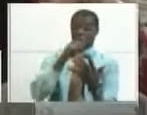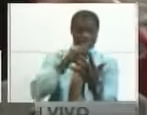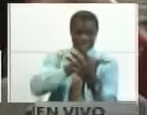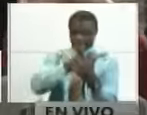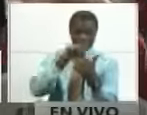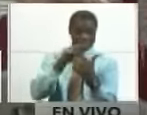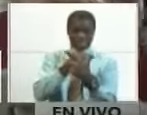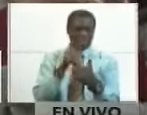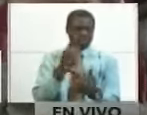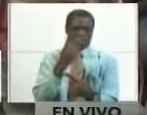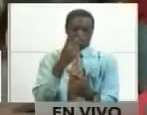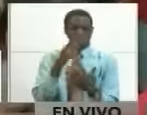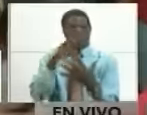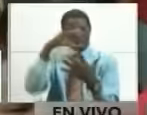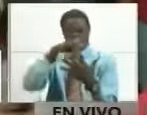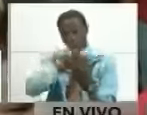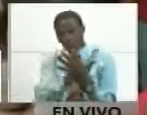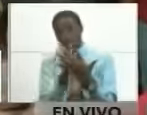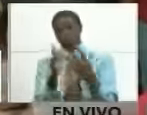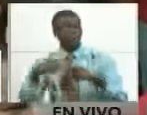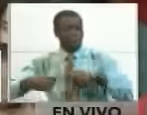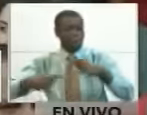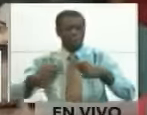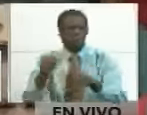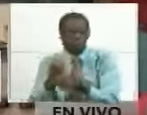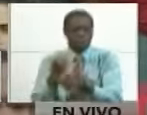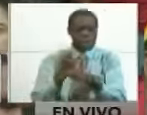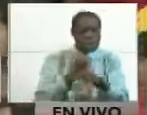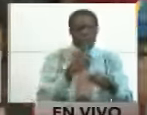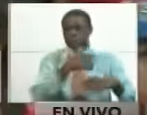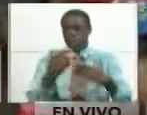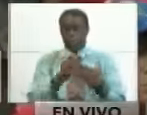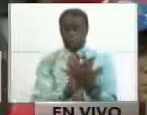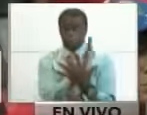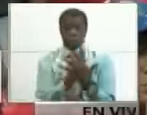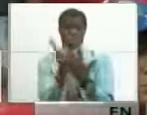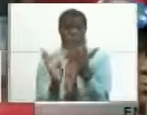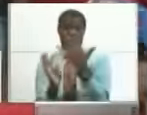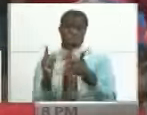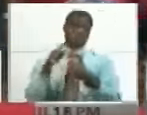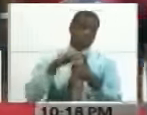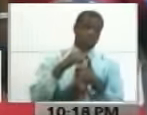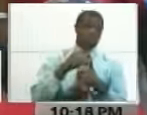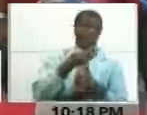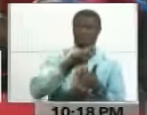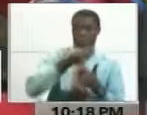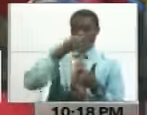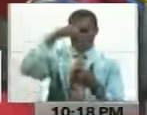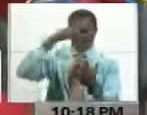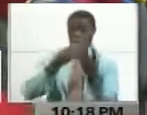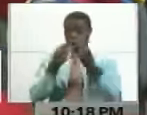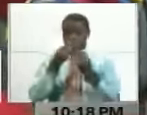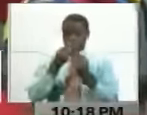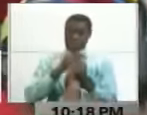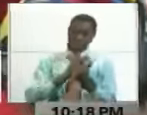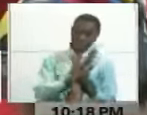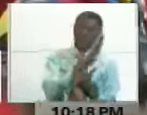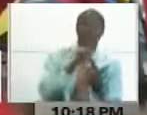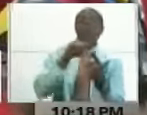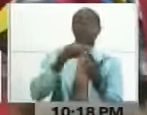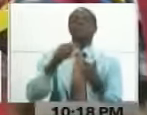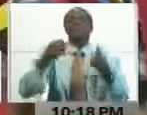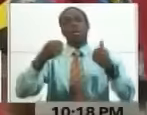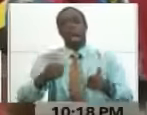Hay un conjunto de tareas que cumplimos todos los días, ¿no? Hay 5 líneas en la economía, ¿no? La seguridad y la paz del